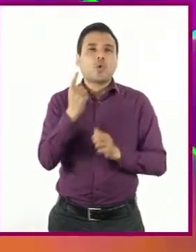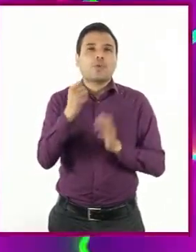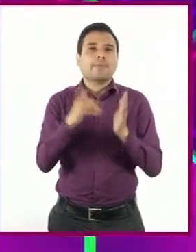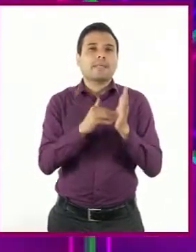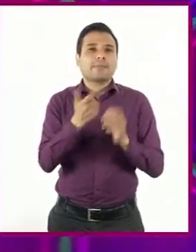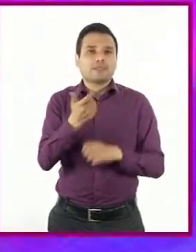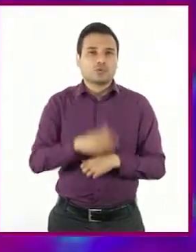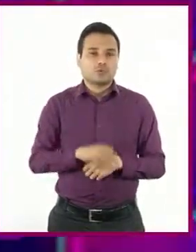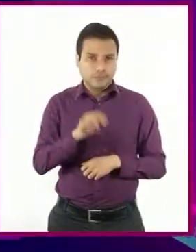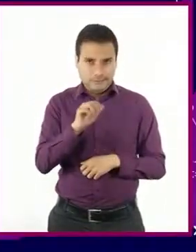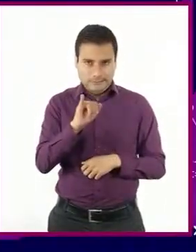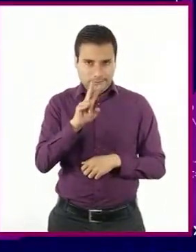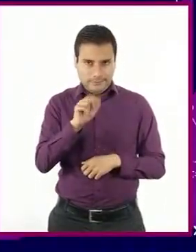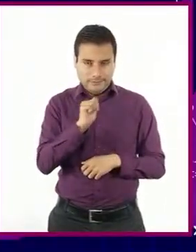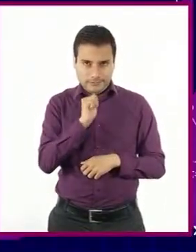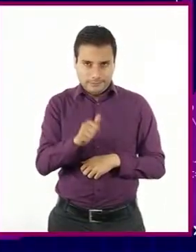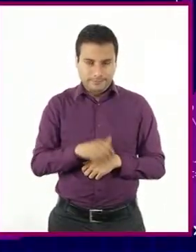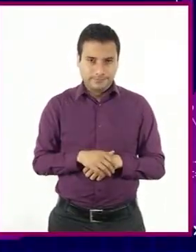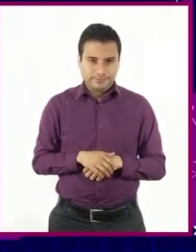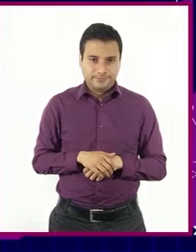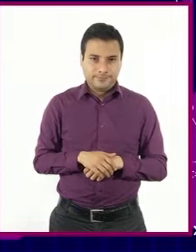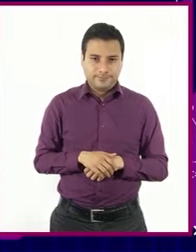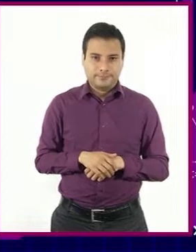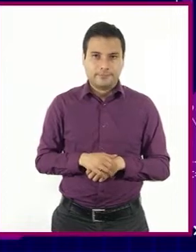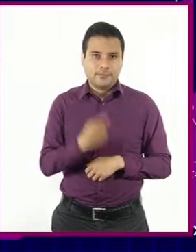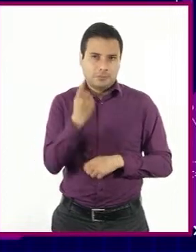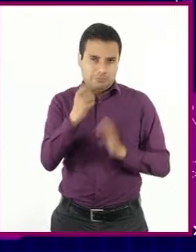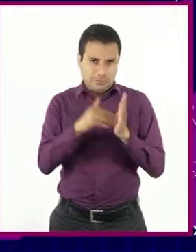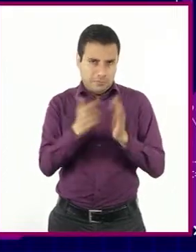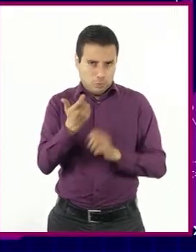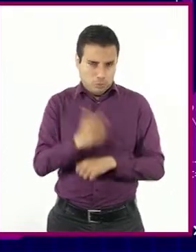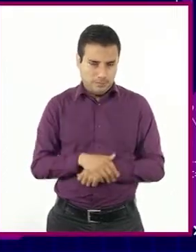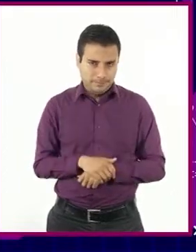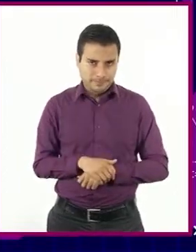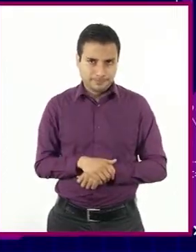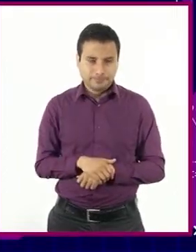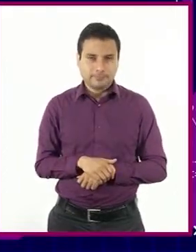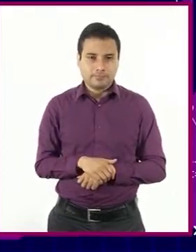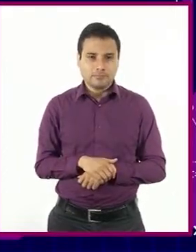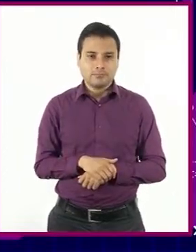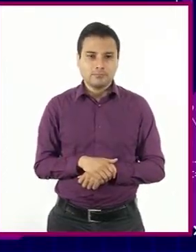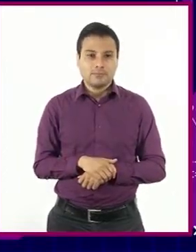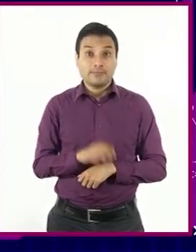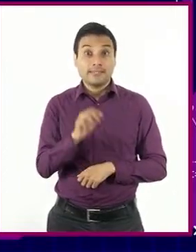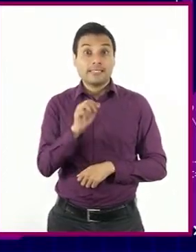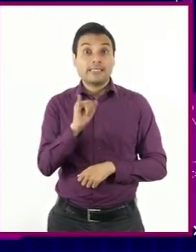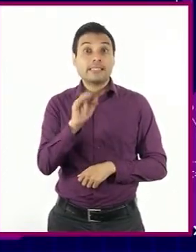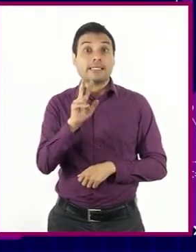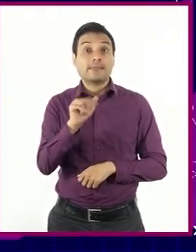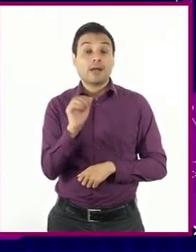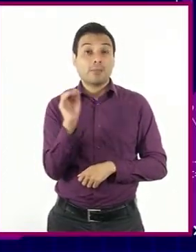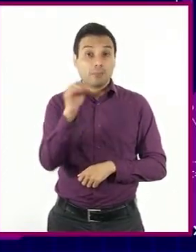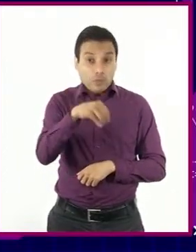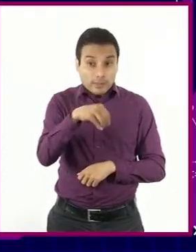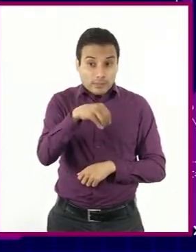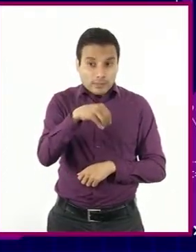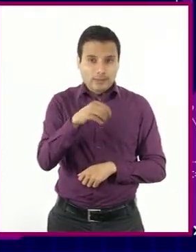se tiene. El precio sin IVA es de 1,000 pesos. Si lo graban con el IVA, entonces está pagando